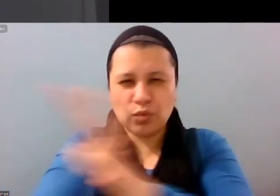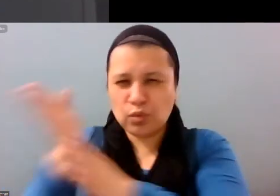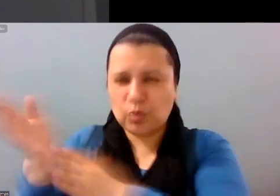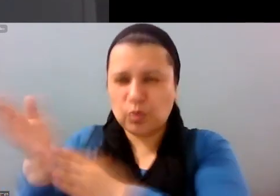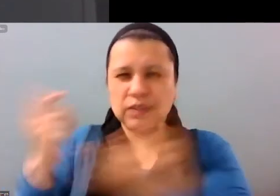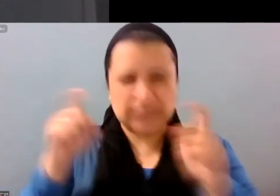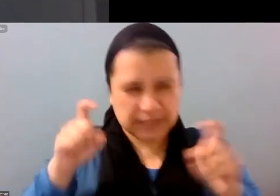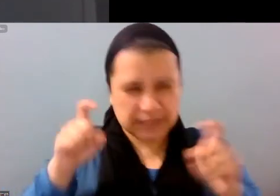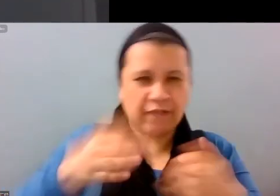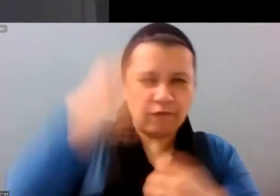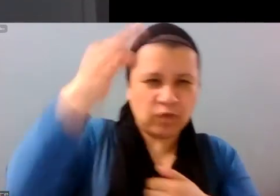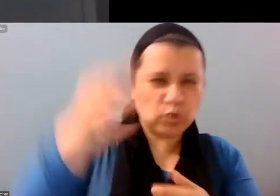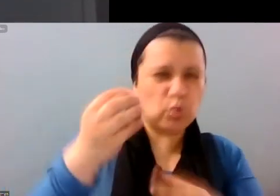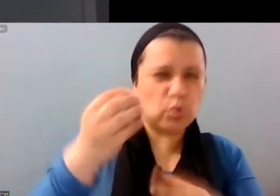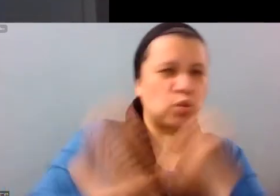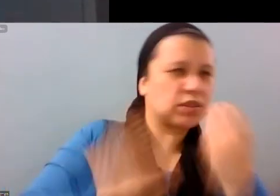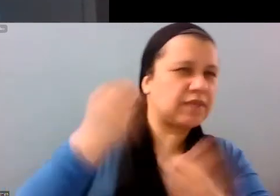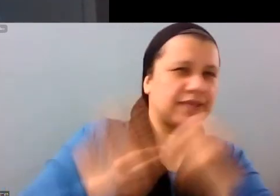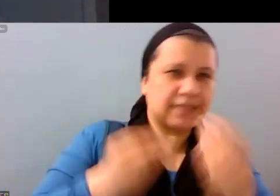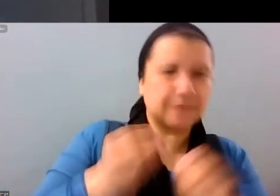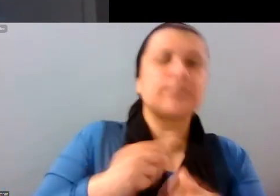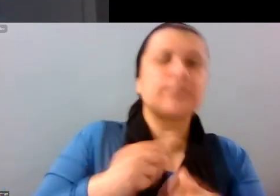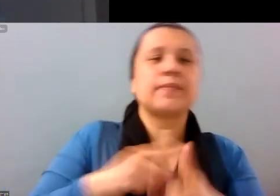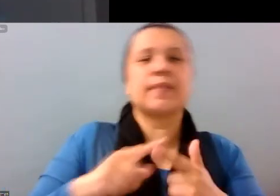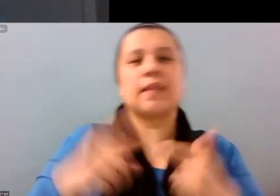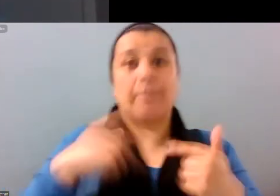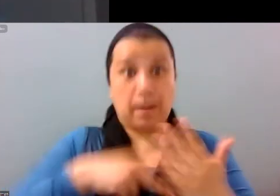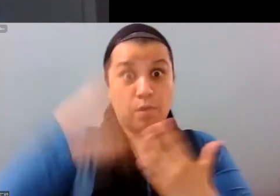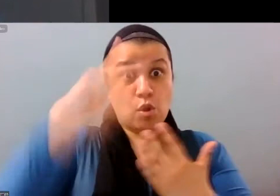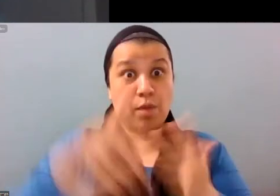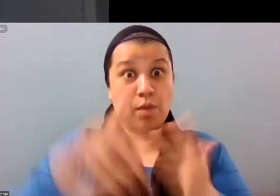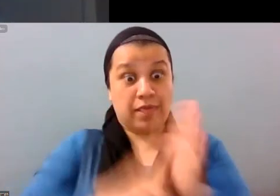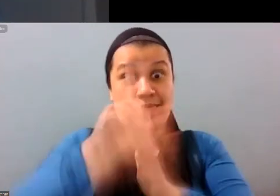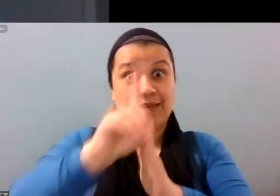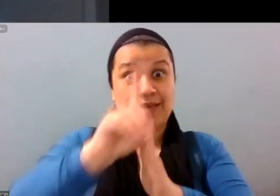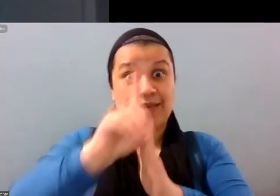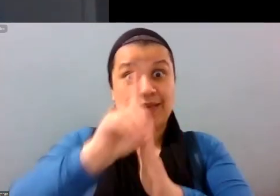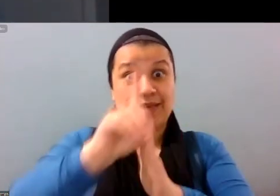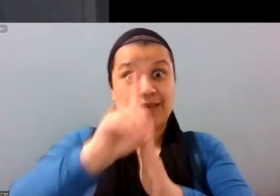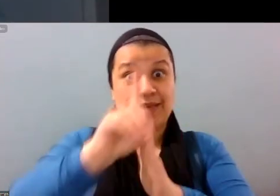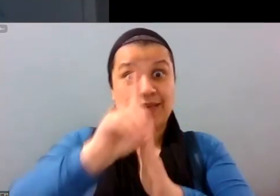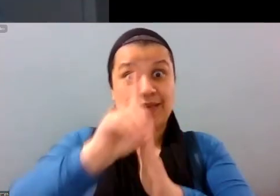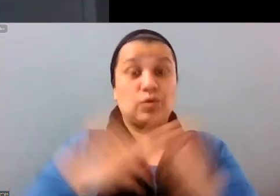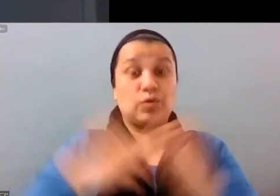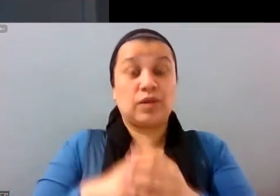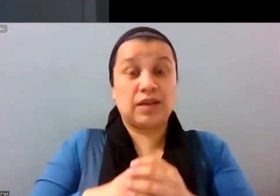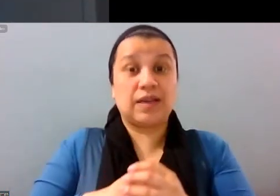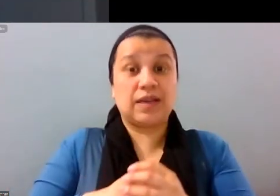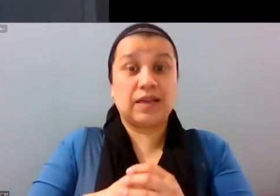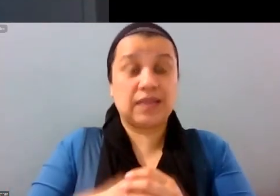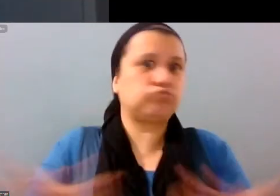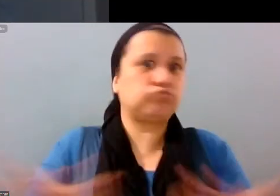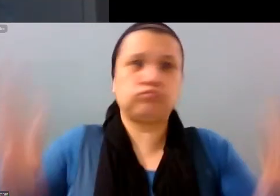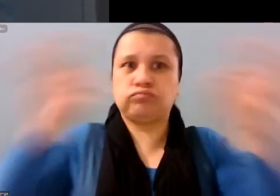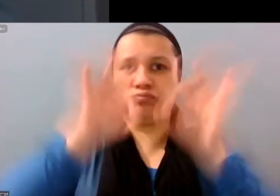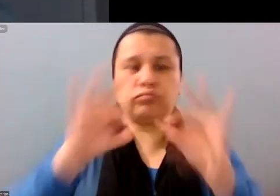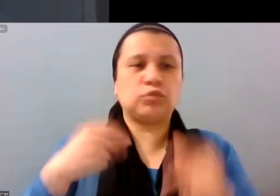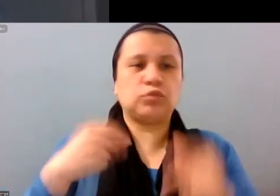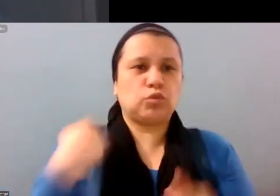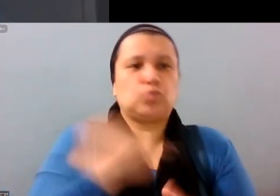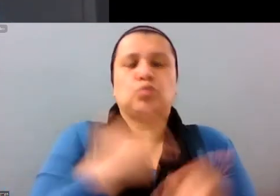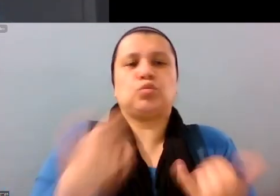realmente para el programa de desarrollo educativo ha sido fundamental todo este seguimiento nosotros hemos